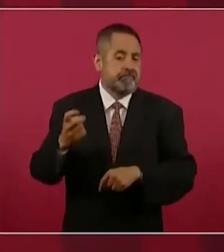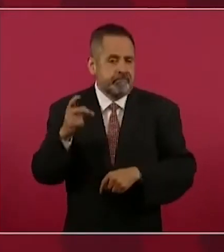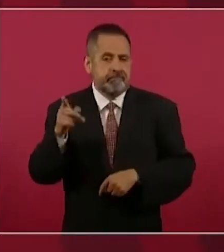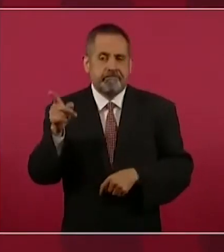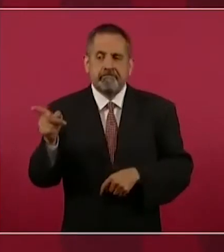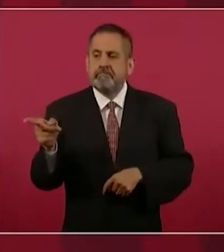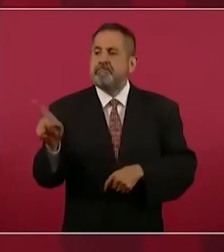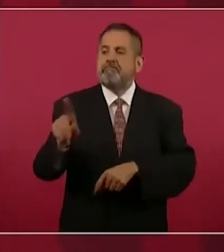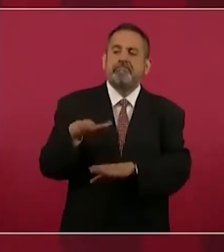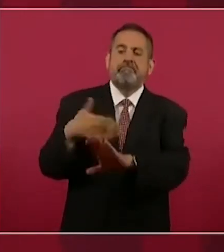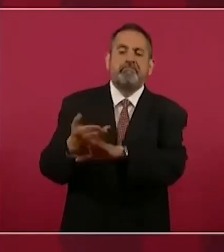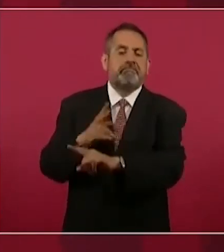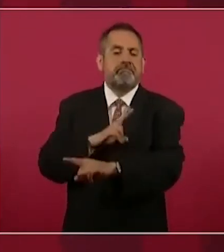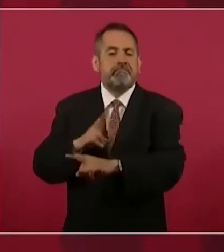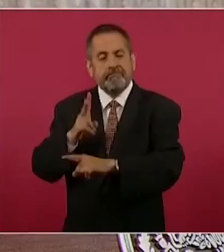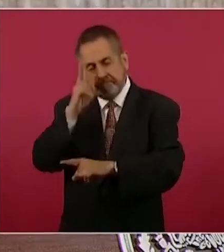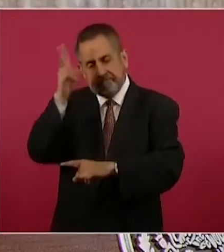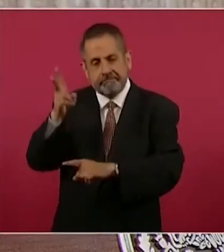pero